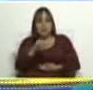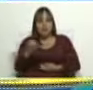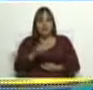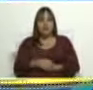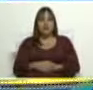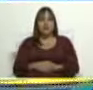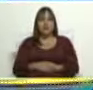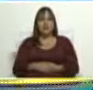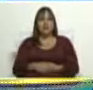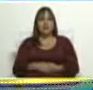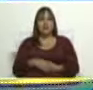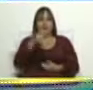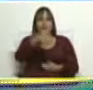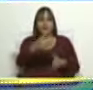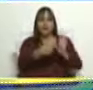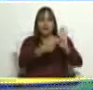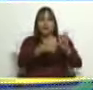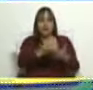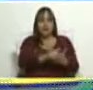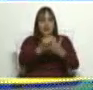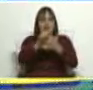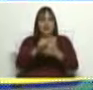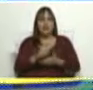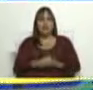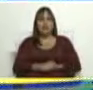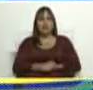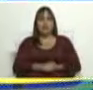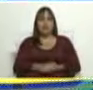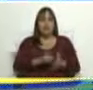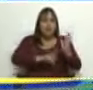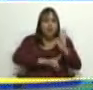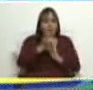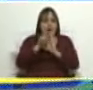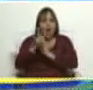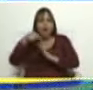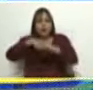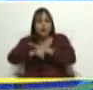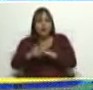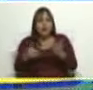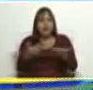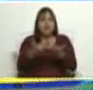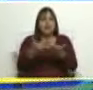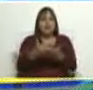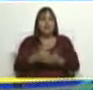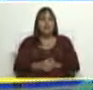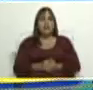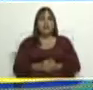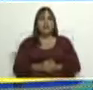Aquí está la guía a desarrollar en los conucos escolares Carlos Lam.